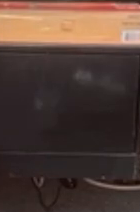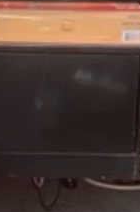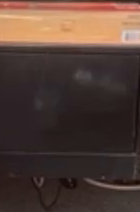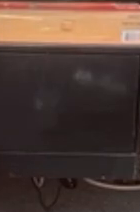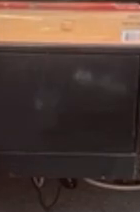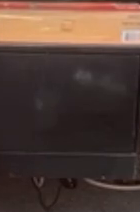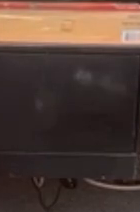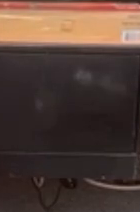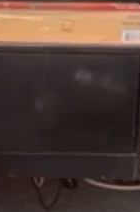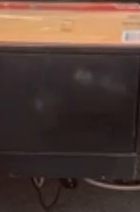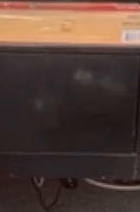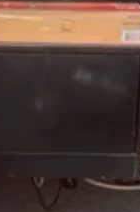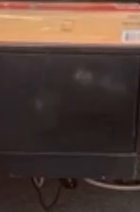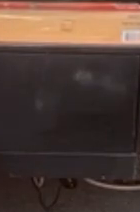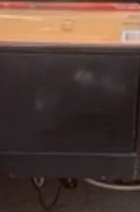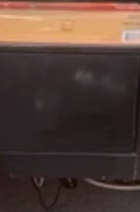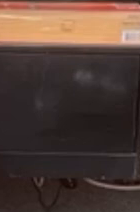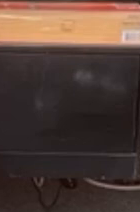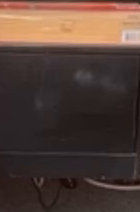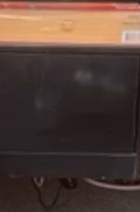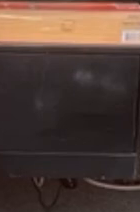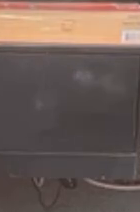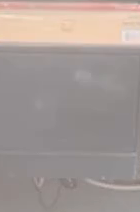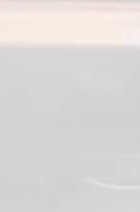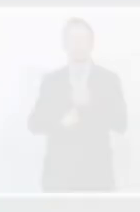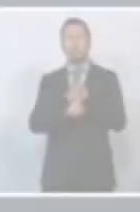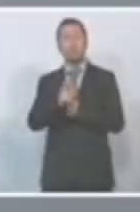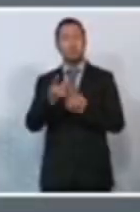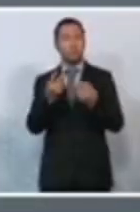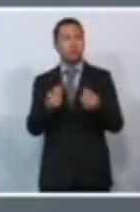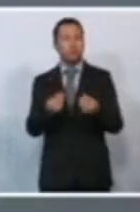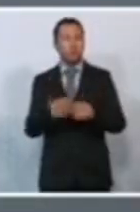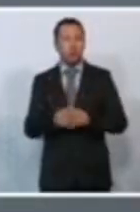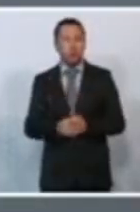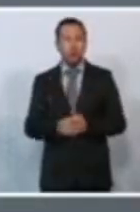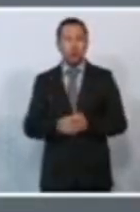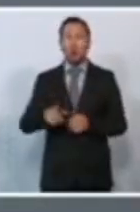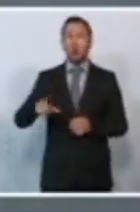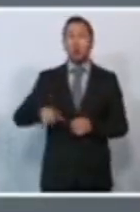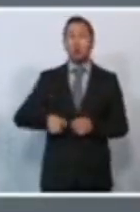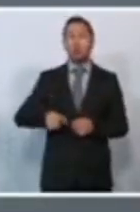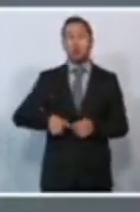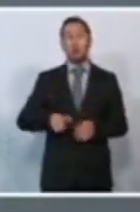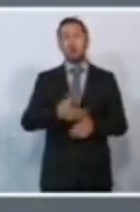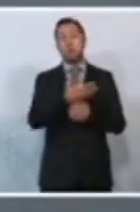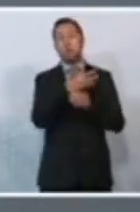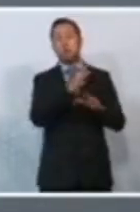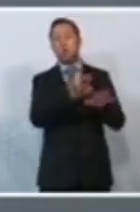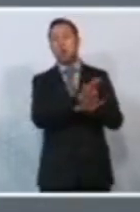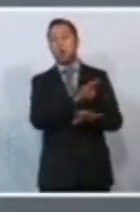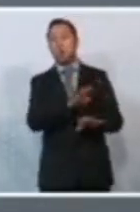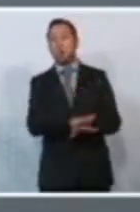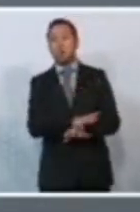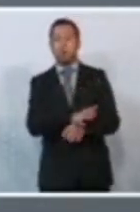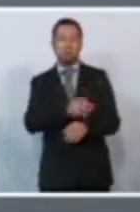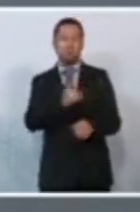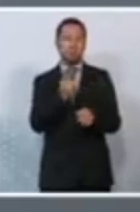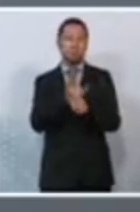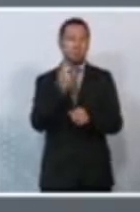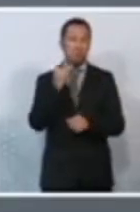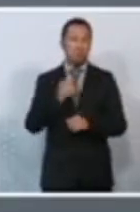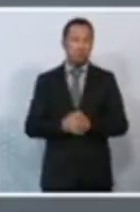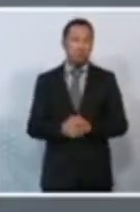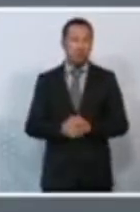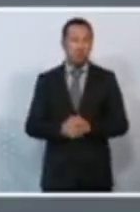cambio verdadero resultaron más de lo mismo. El gobierno del cambio le quedó mal a Quintana Roo y los